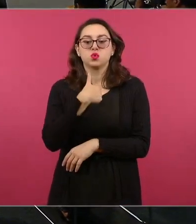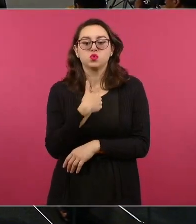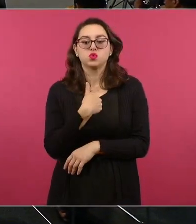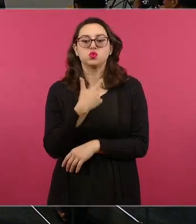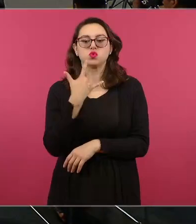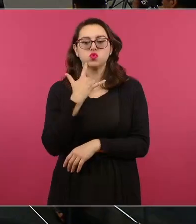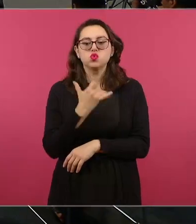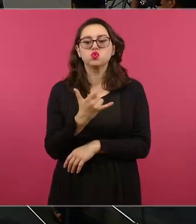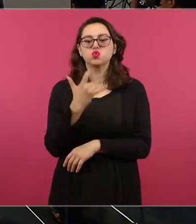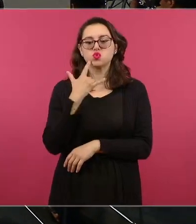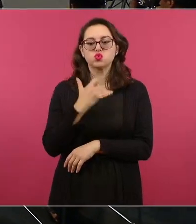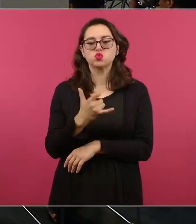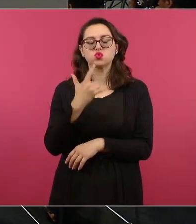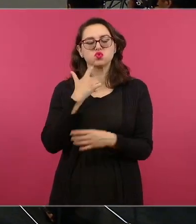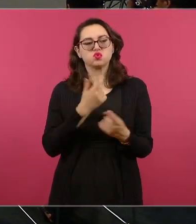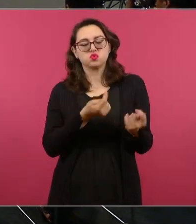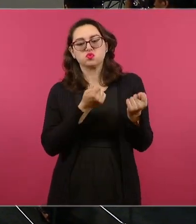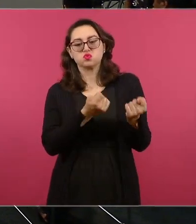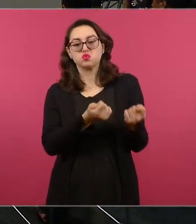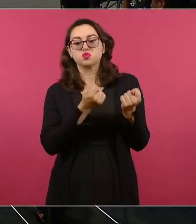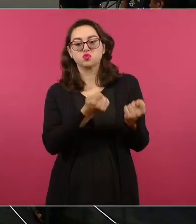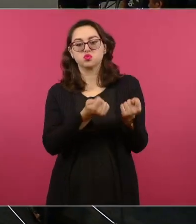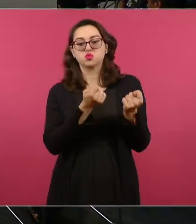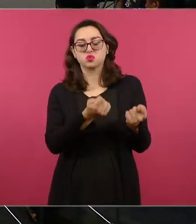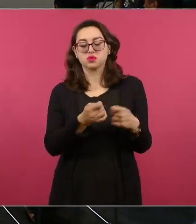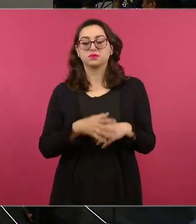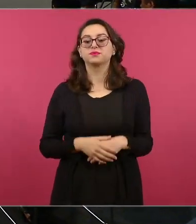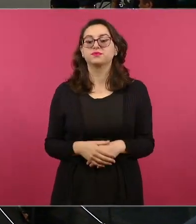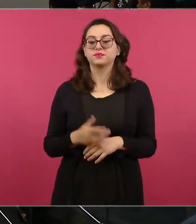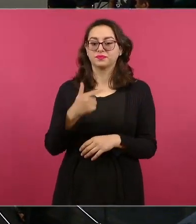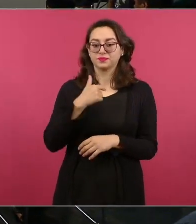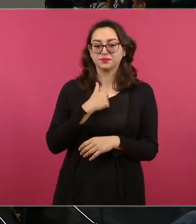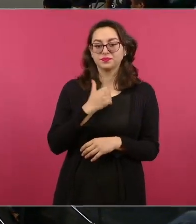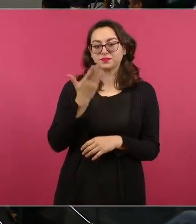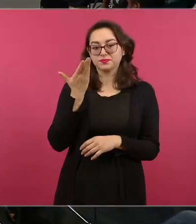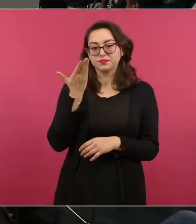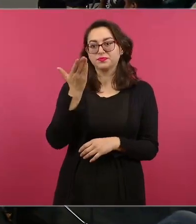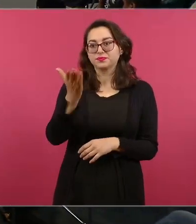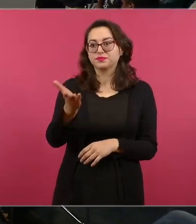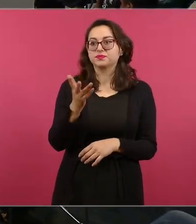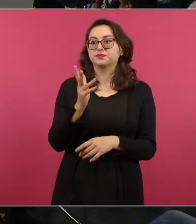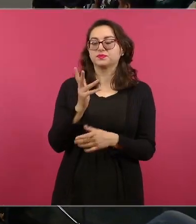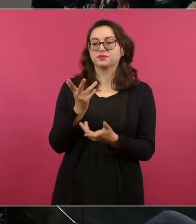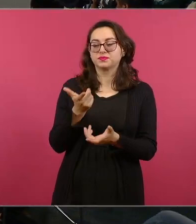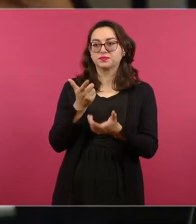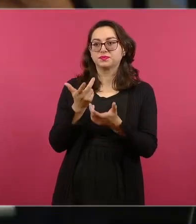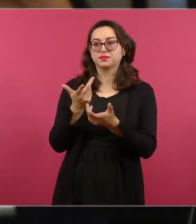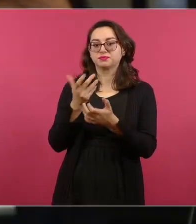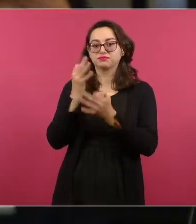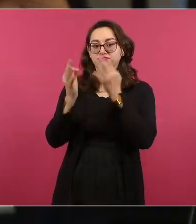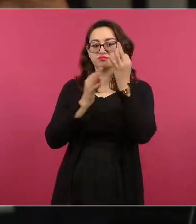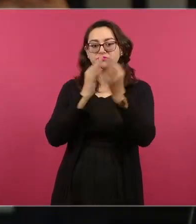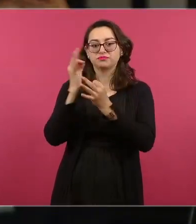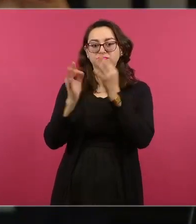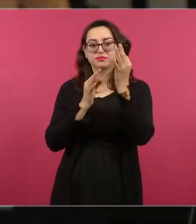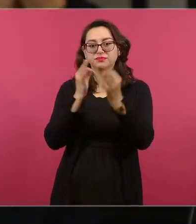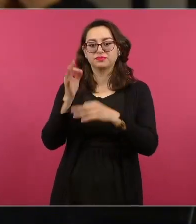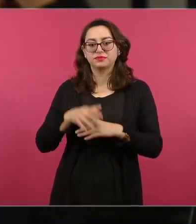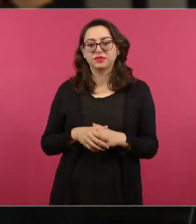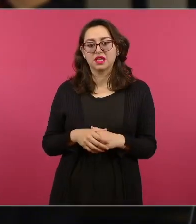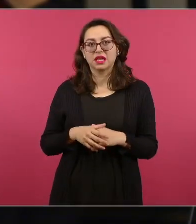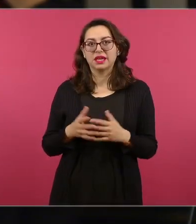y estuve ahí con la cuestión de la rueda de prensa de usted y de ahí el lacra, bueno, de esa